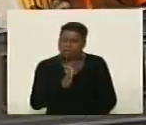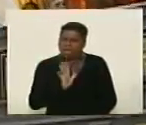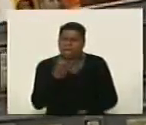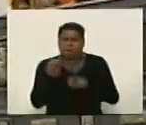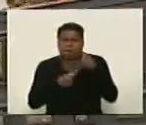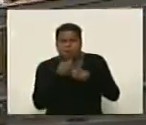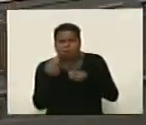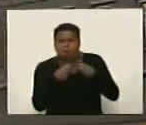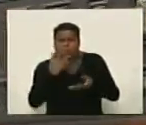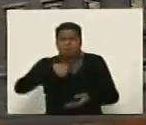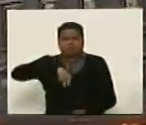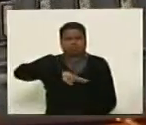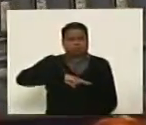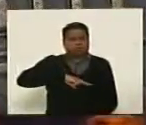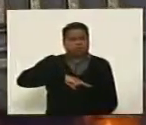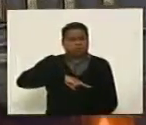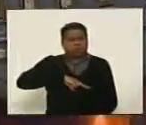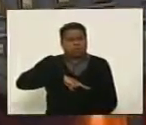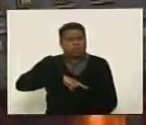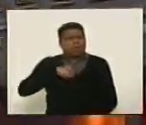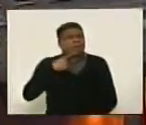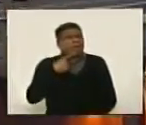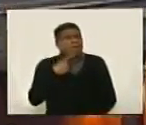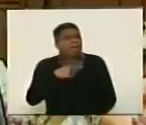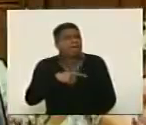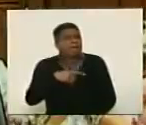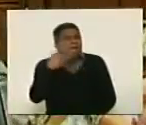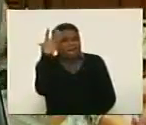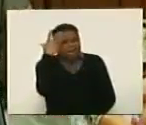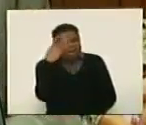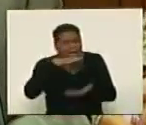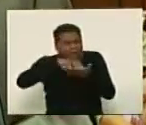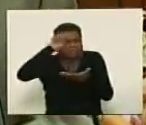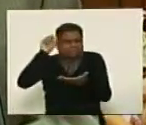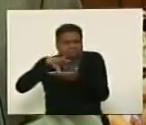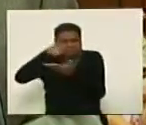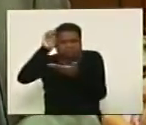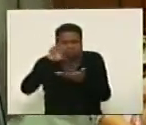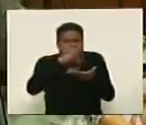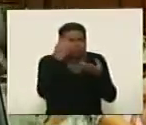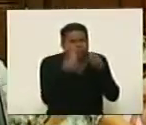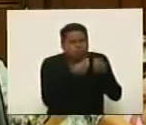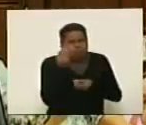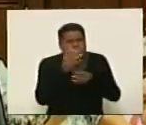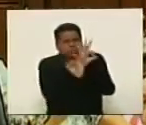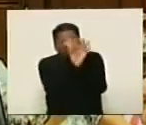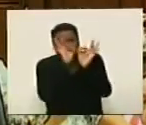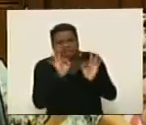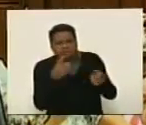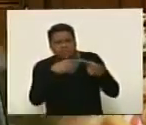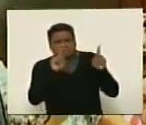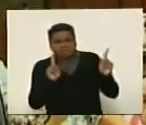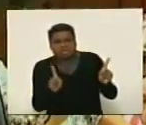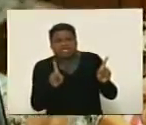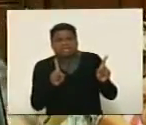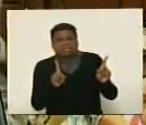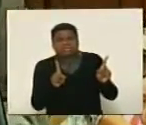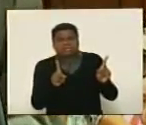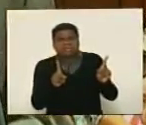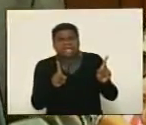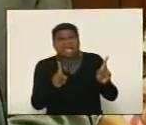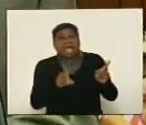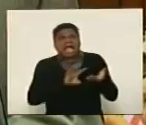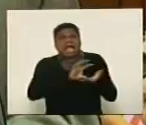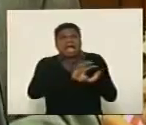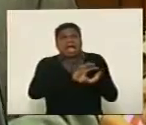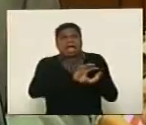tenido que aprender a hacer triangulaciones en distintas partes del mundo para que los productos lleguen